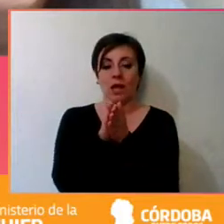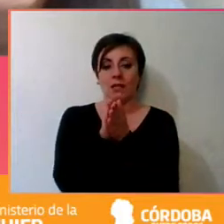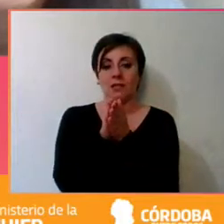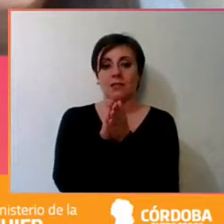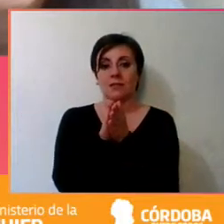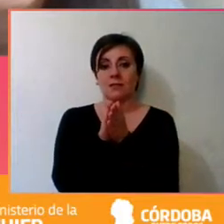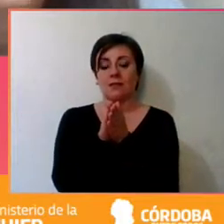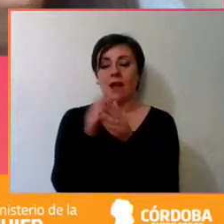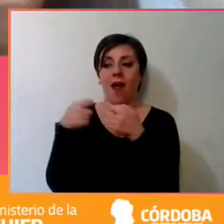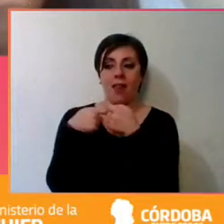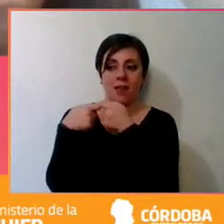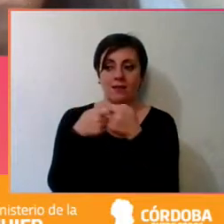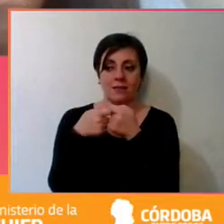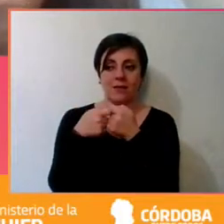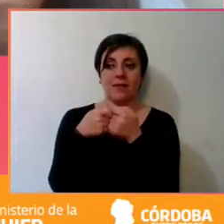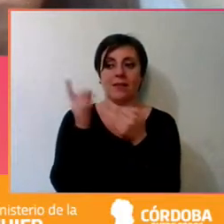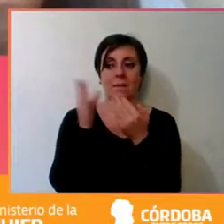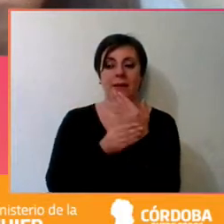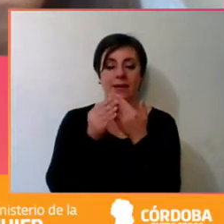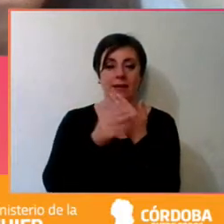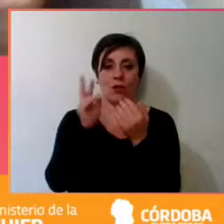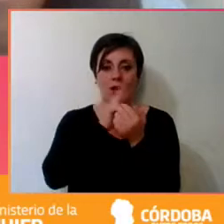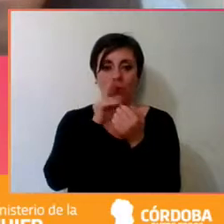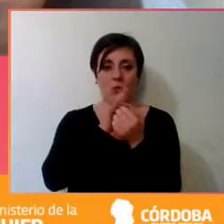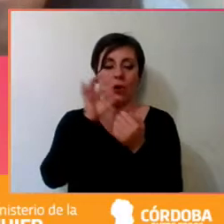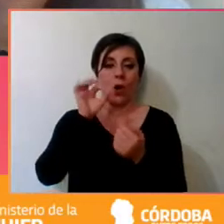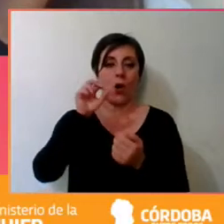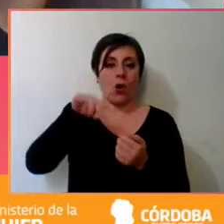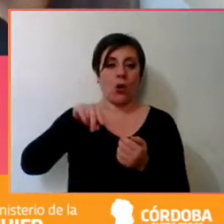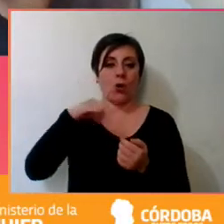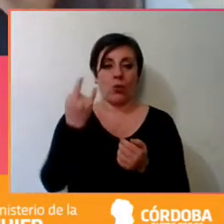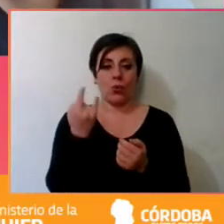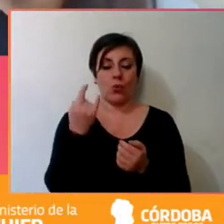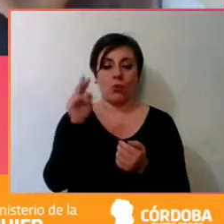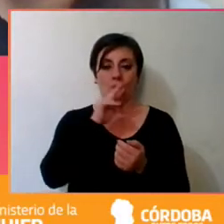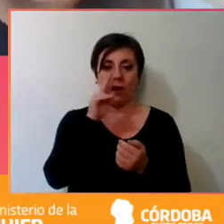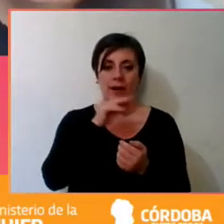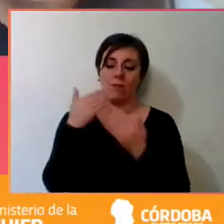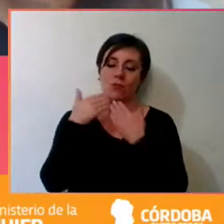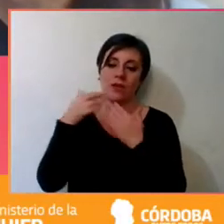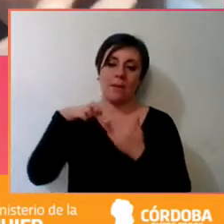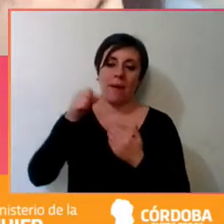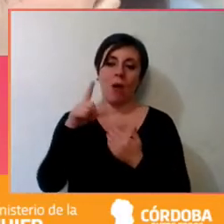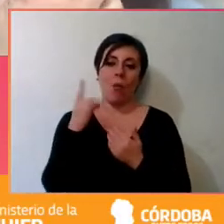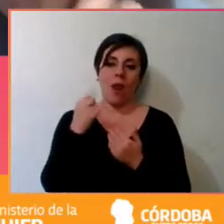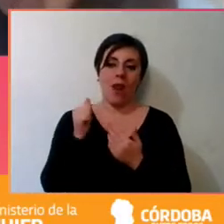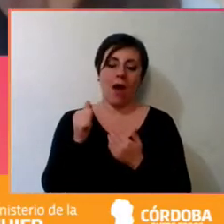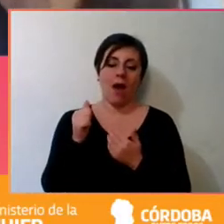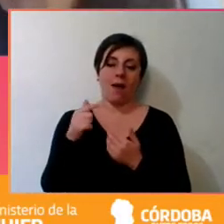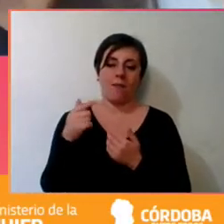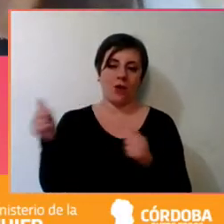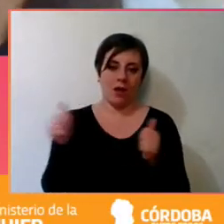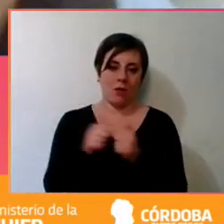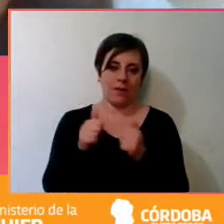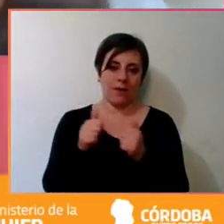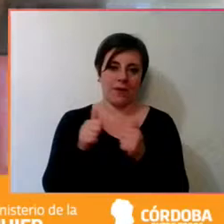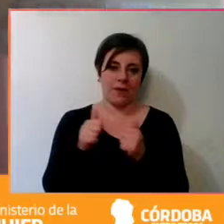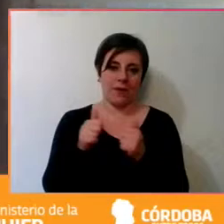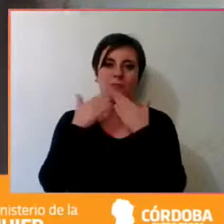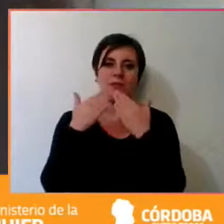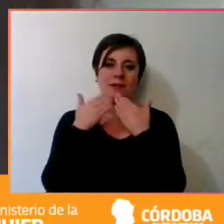este Ministerio de la Mujer y ONU Mujeres. Muchísimas gracias, Paula, por acompañarnos. Muchísimas